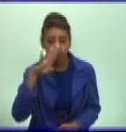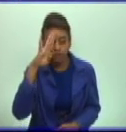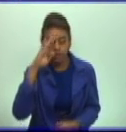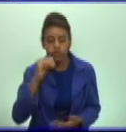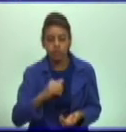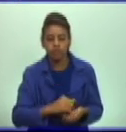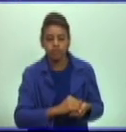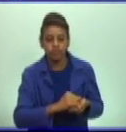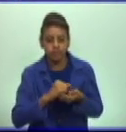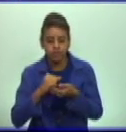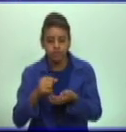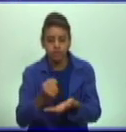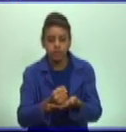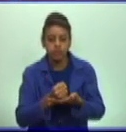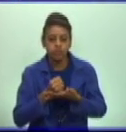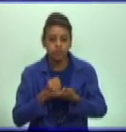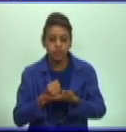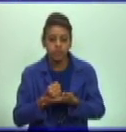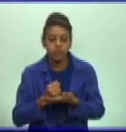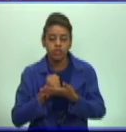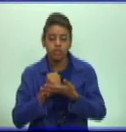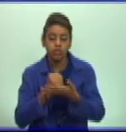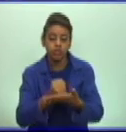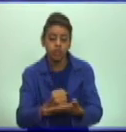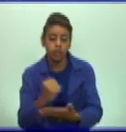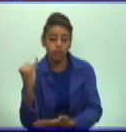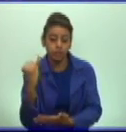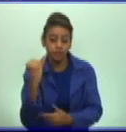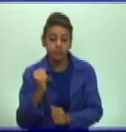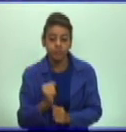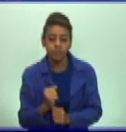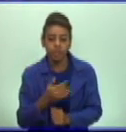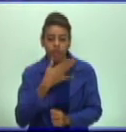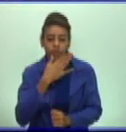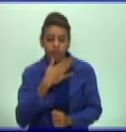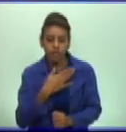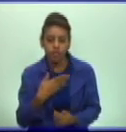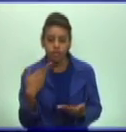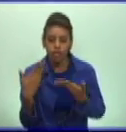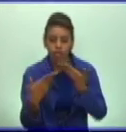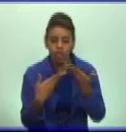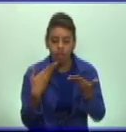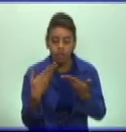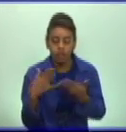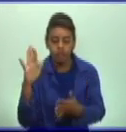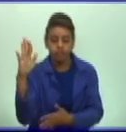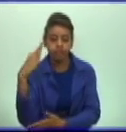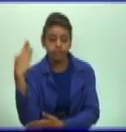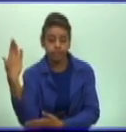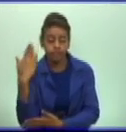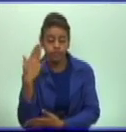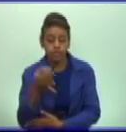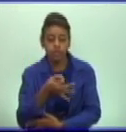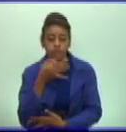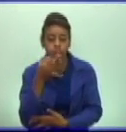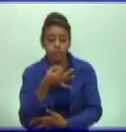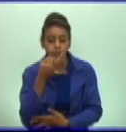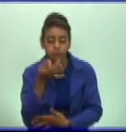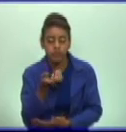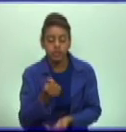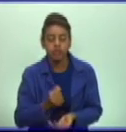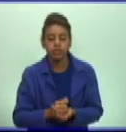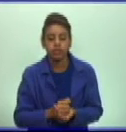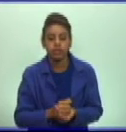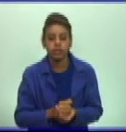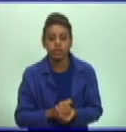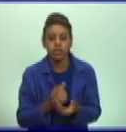de internacionalismo. Fidel, en la conferencia sobre medio ambiente, expresa en su discurso